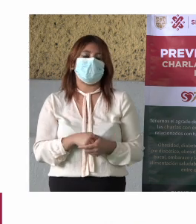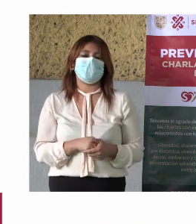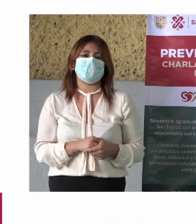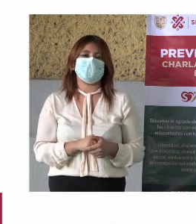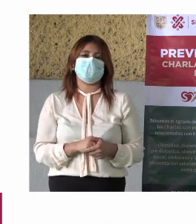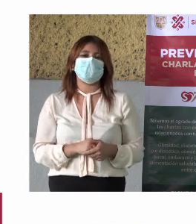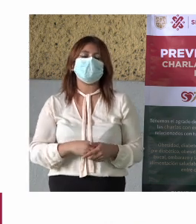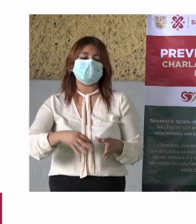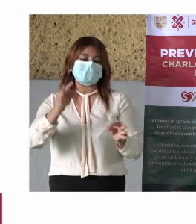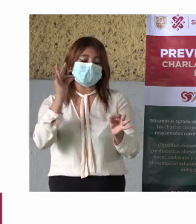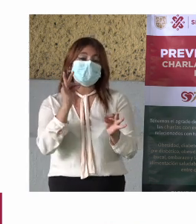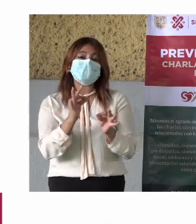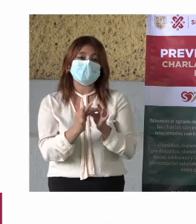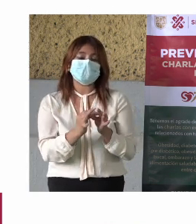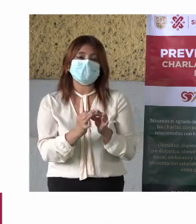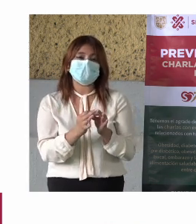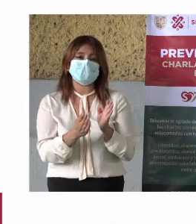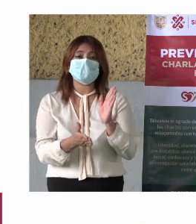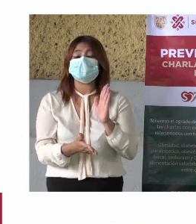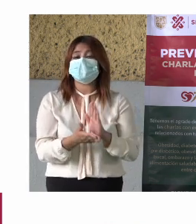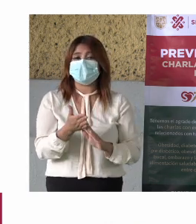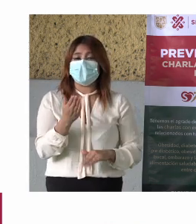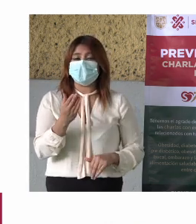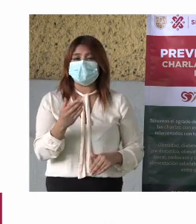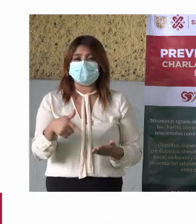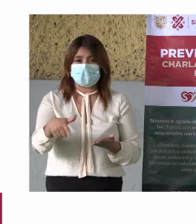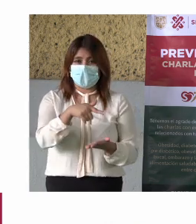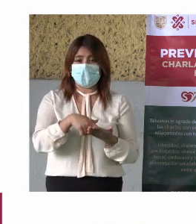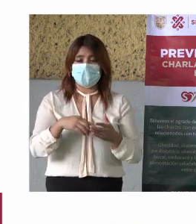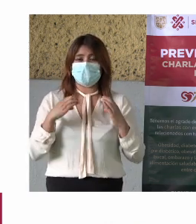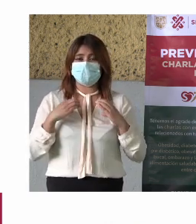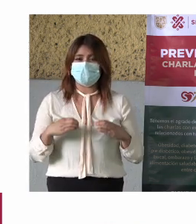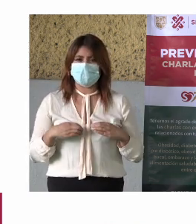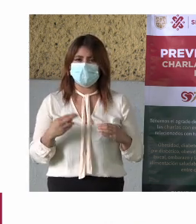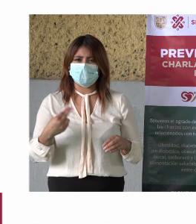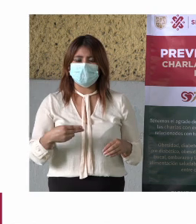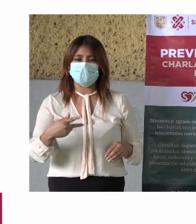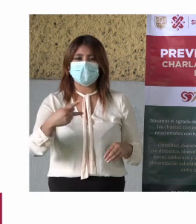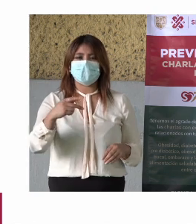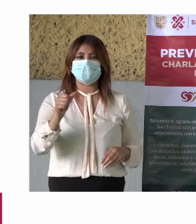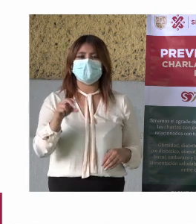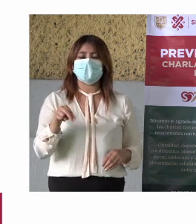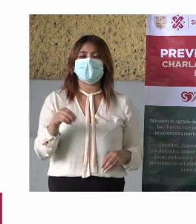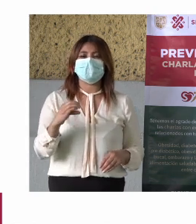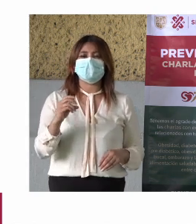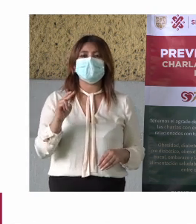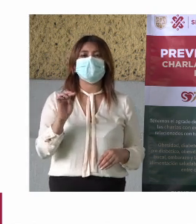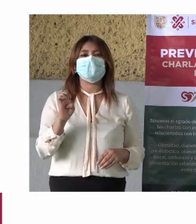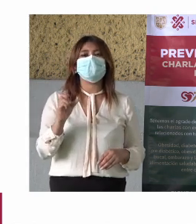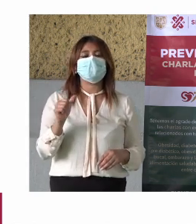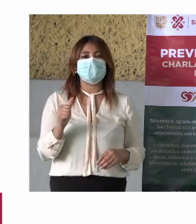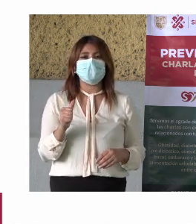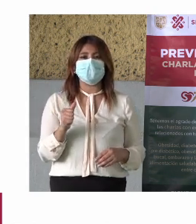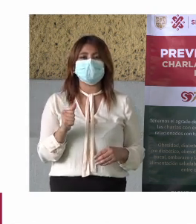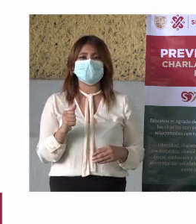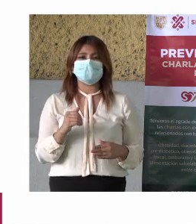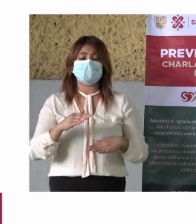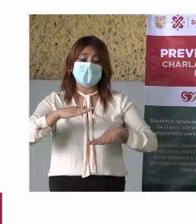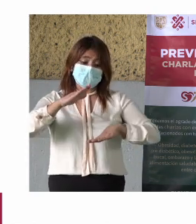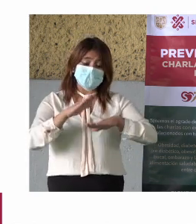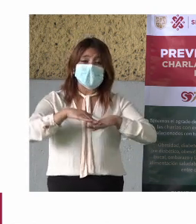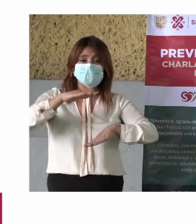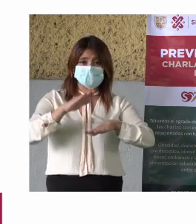es que específicamente se van a ir al páncreas y estimular la liberación de insulina. Si nosotros vemos en